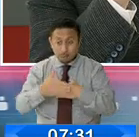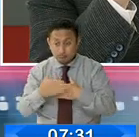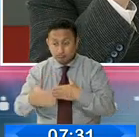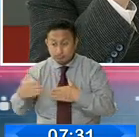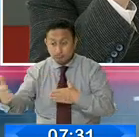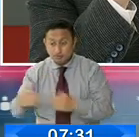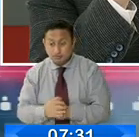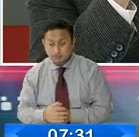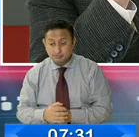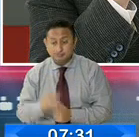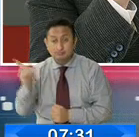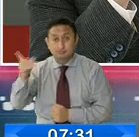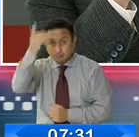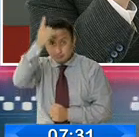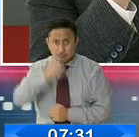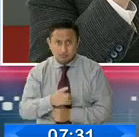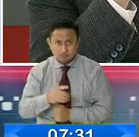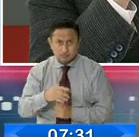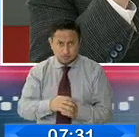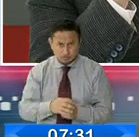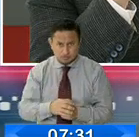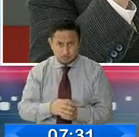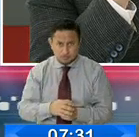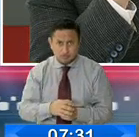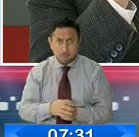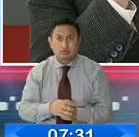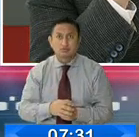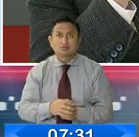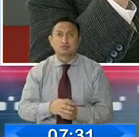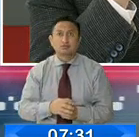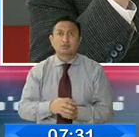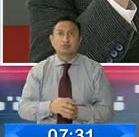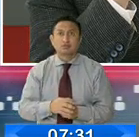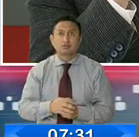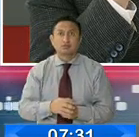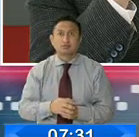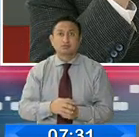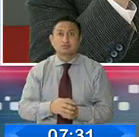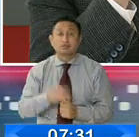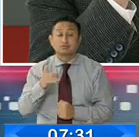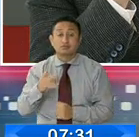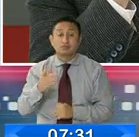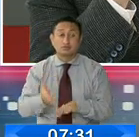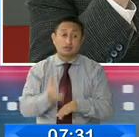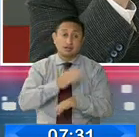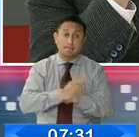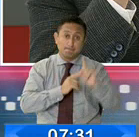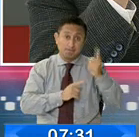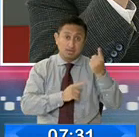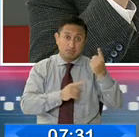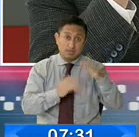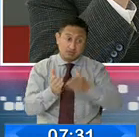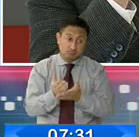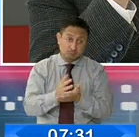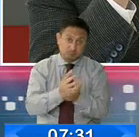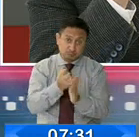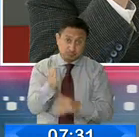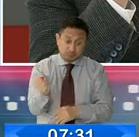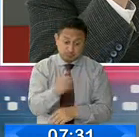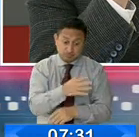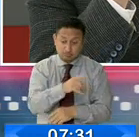si esa resolución nuestra la elimina o se mantiene. Yo creería